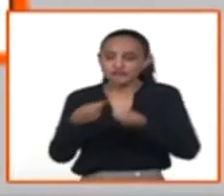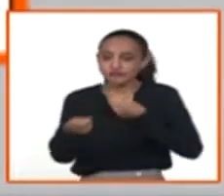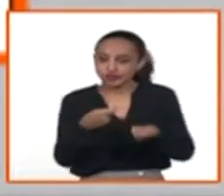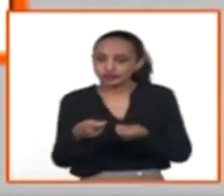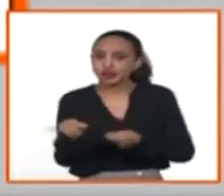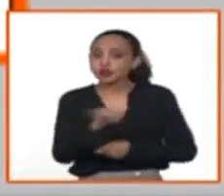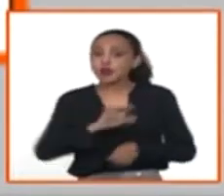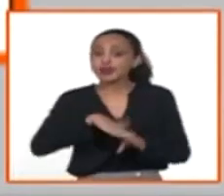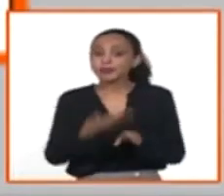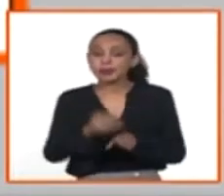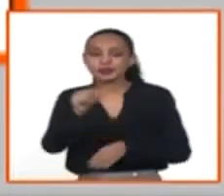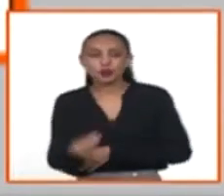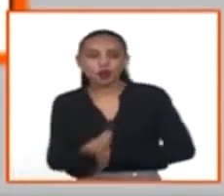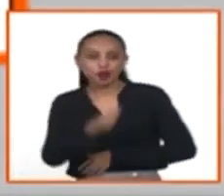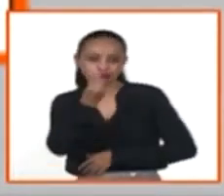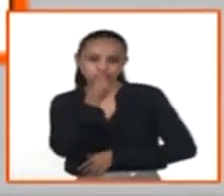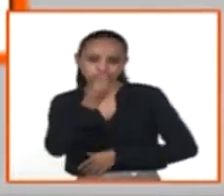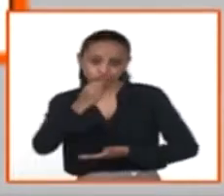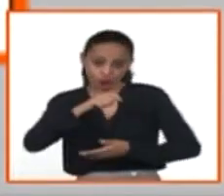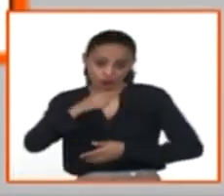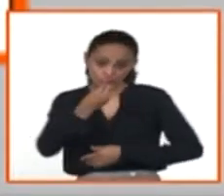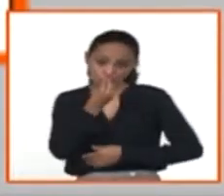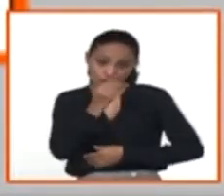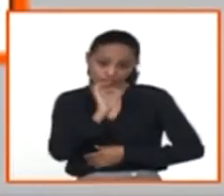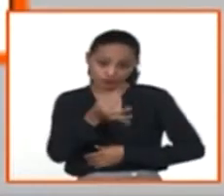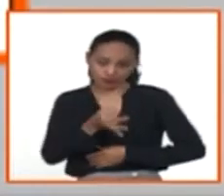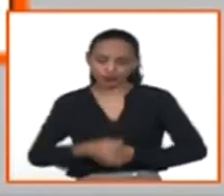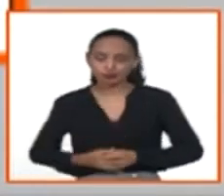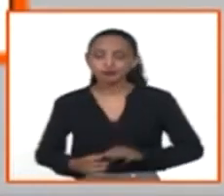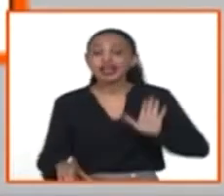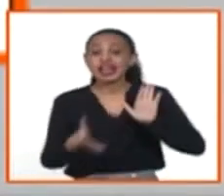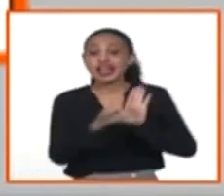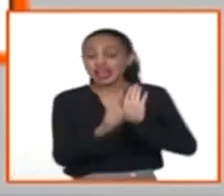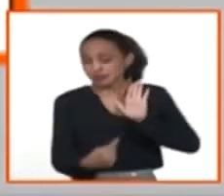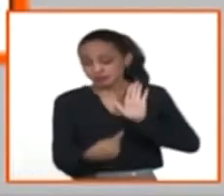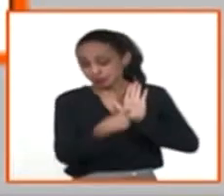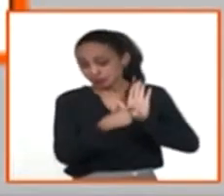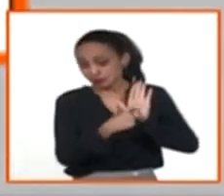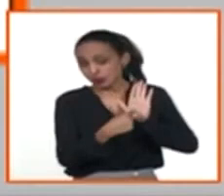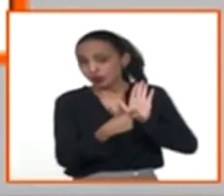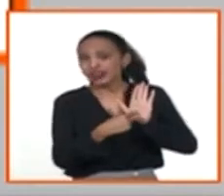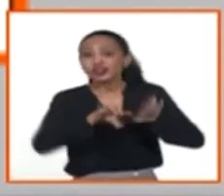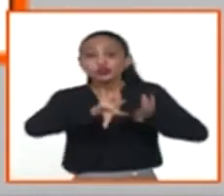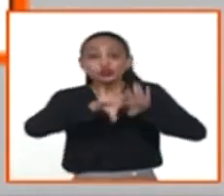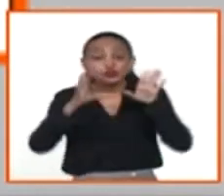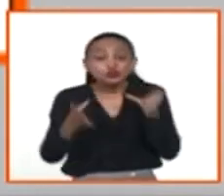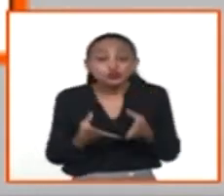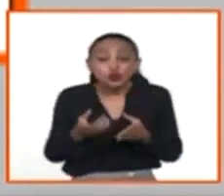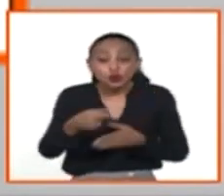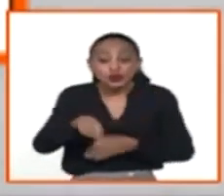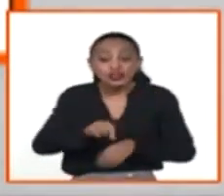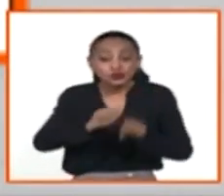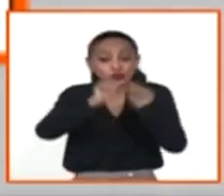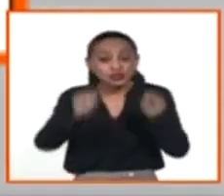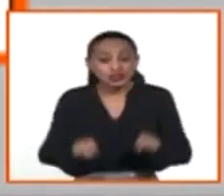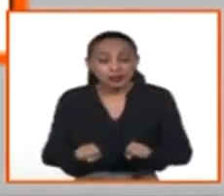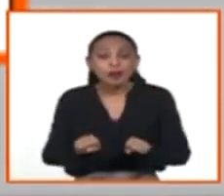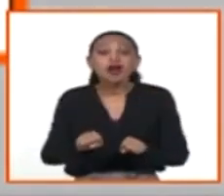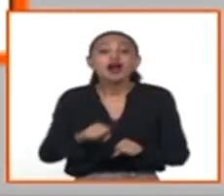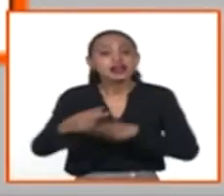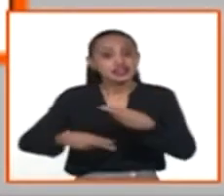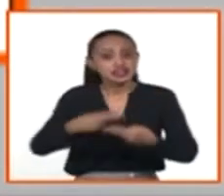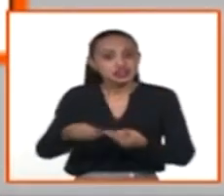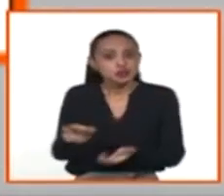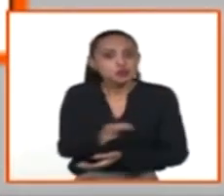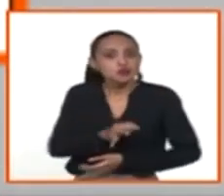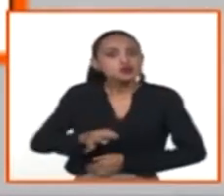de estos alimentos. La ley atribuye un eje esencial a que estos sistemas alimentarios locales desarrollados en los municipios